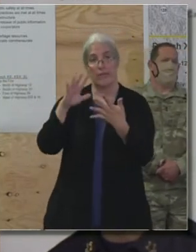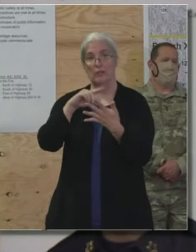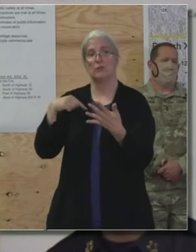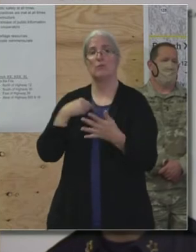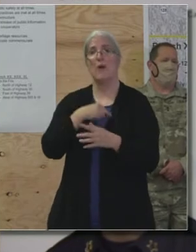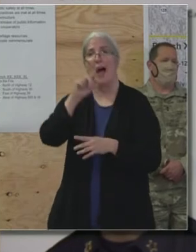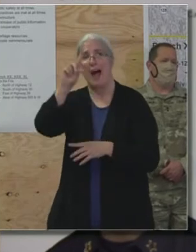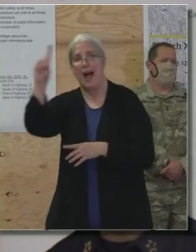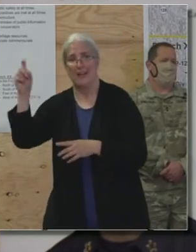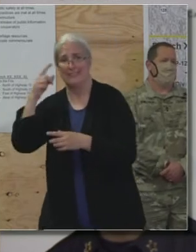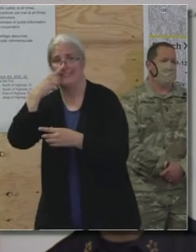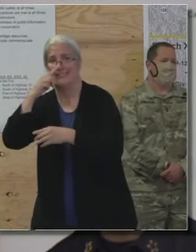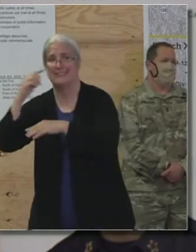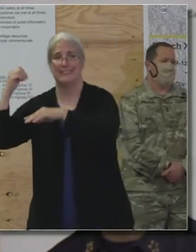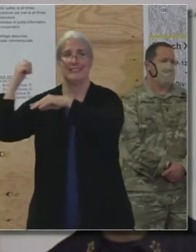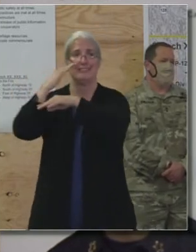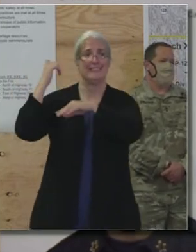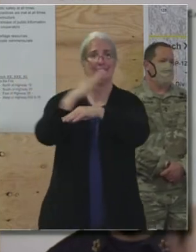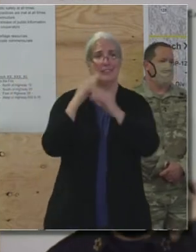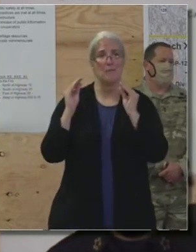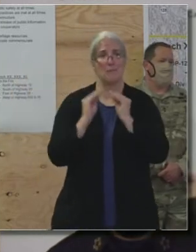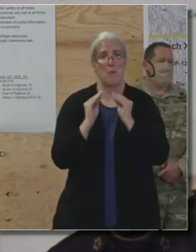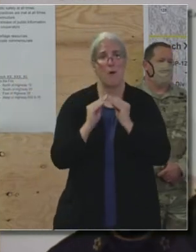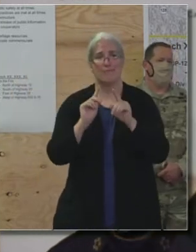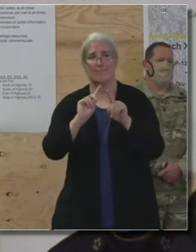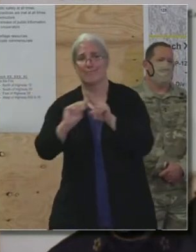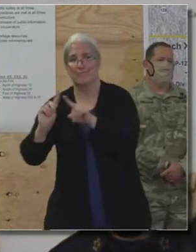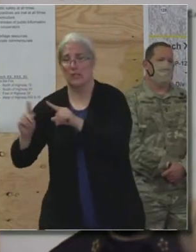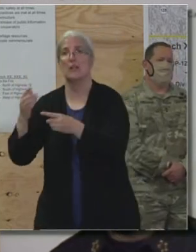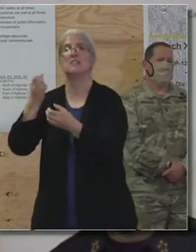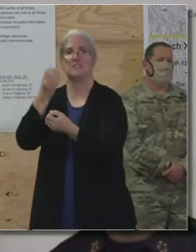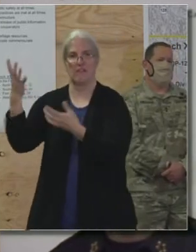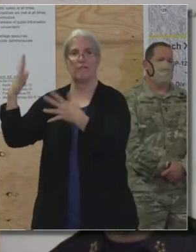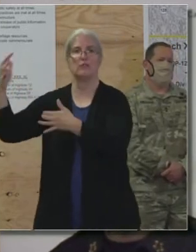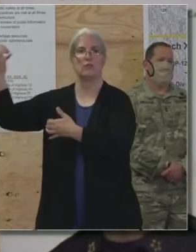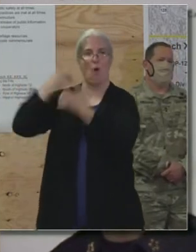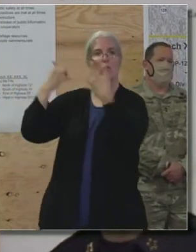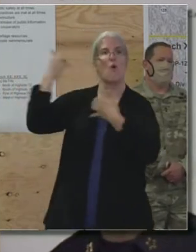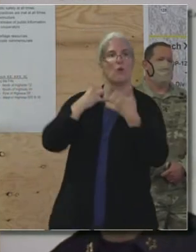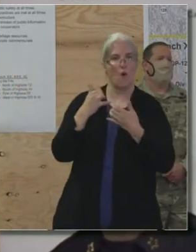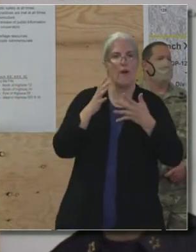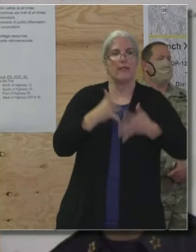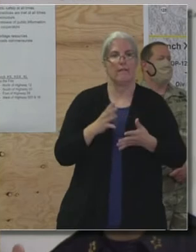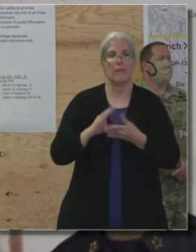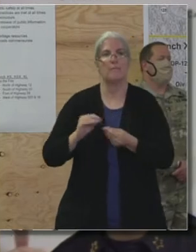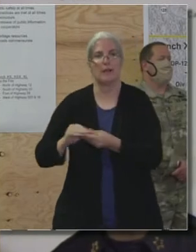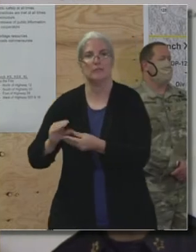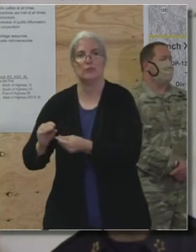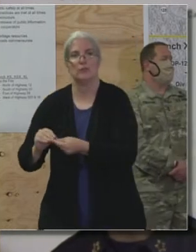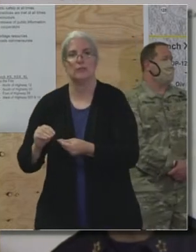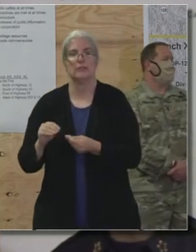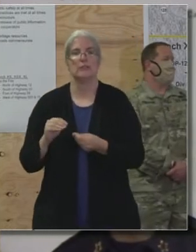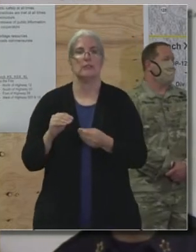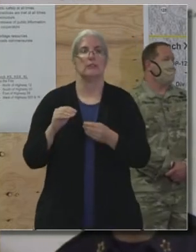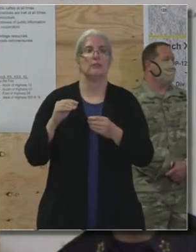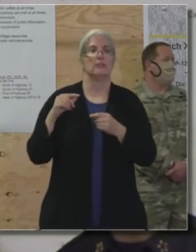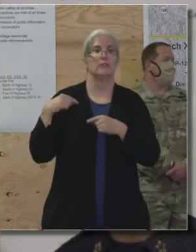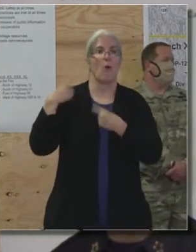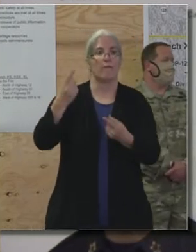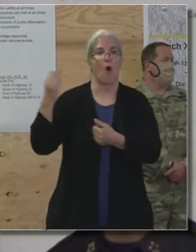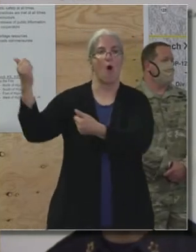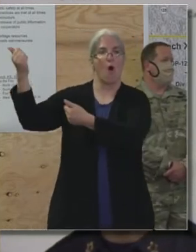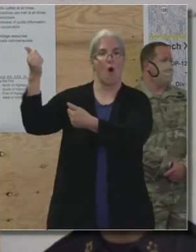peticiones en otros y media docena de estados pidiendo su ayuda y todos los gobernadores han respondido